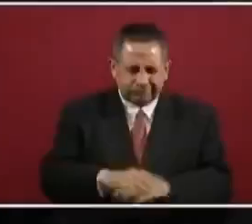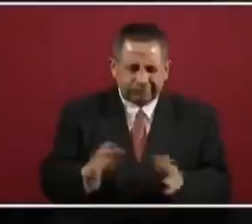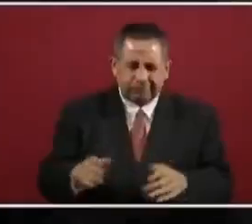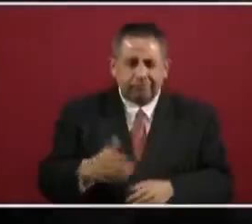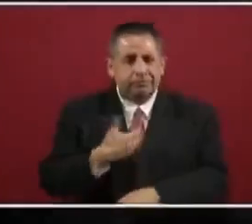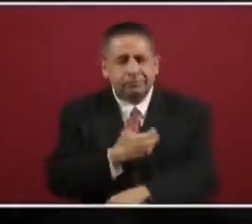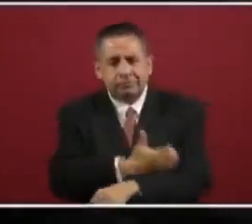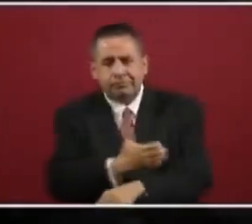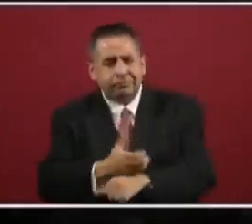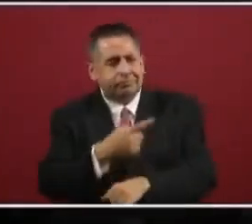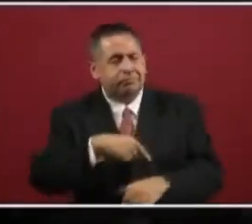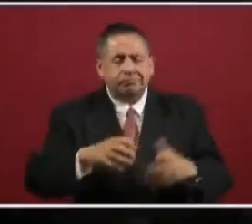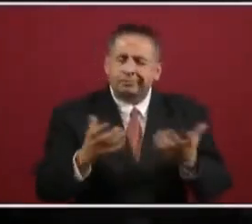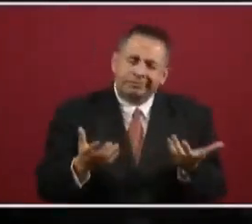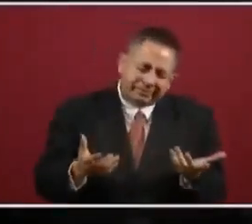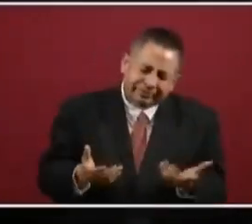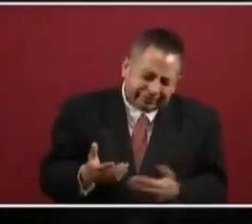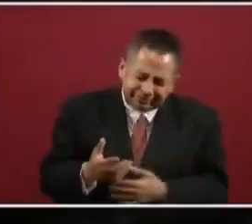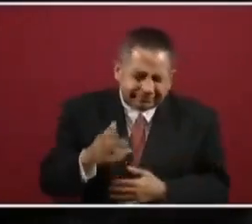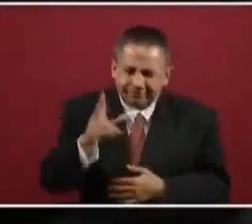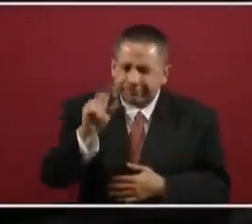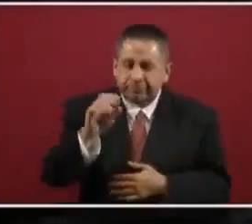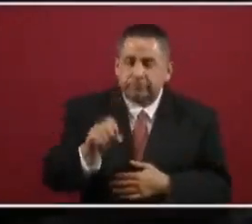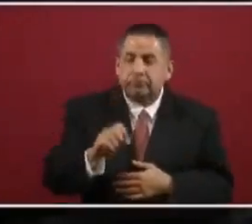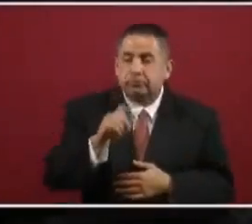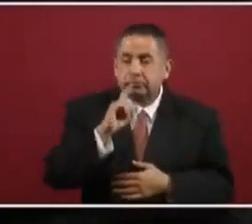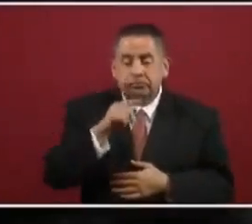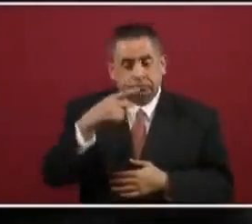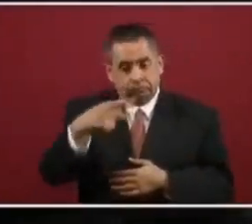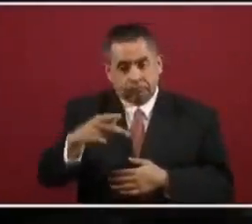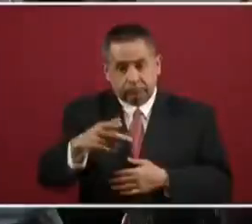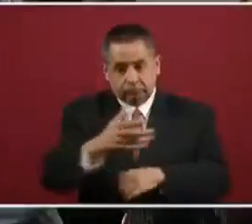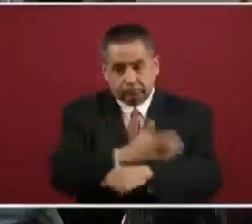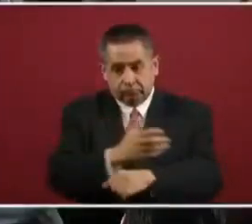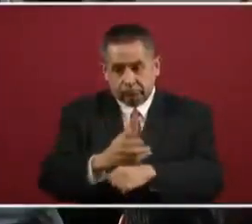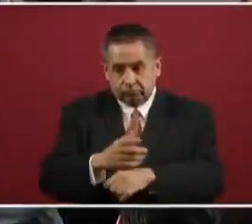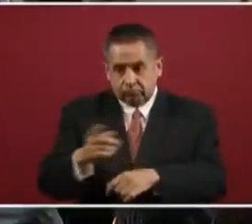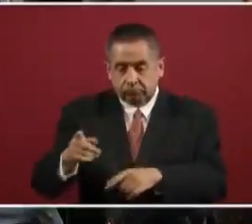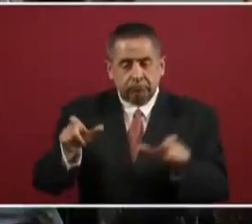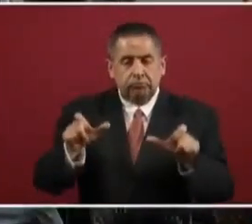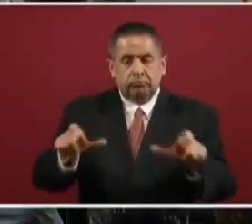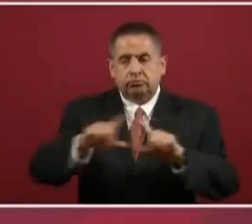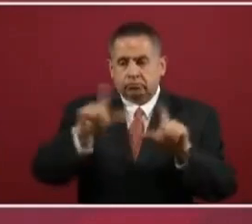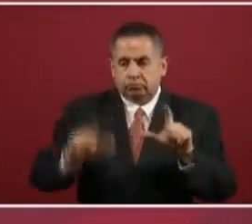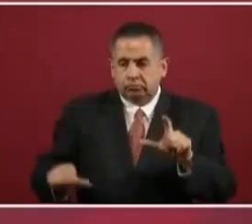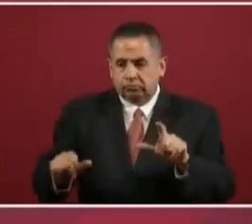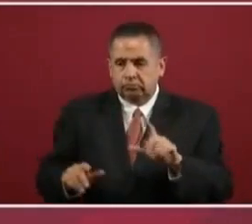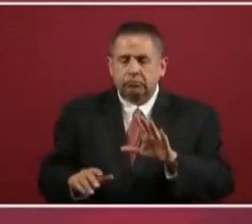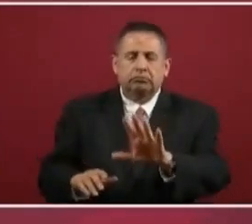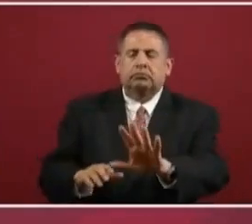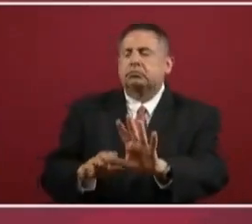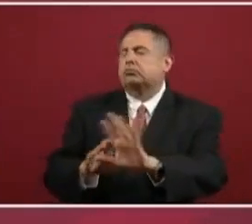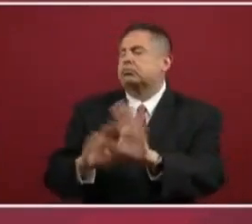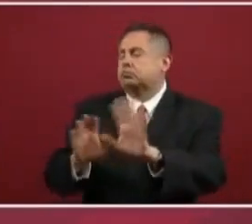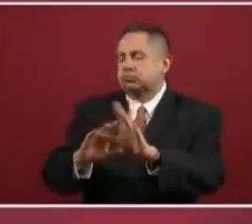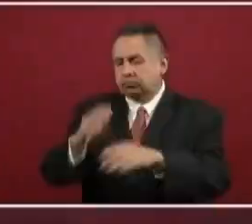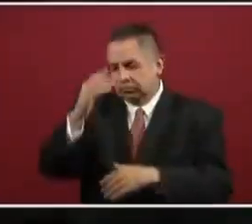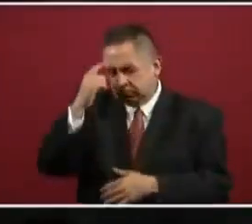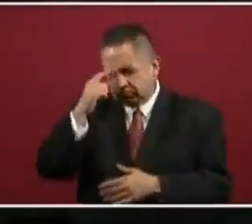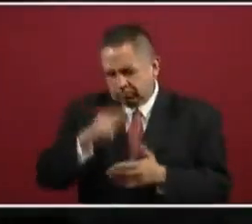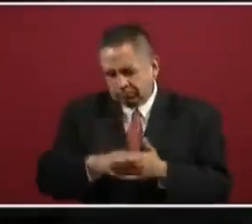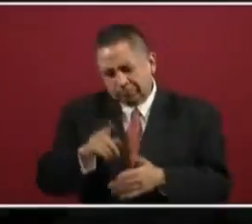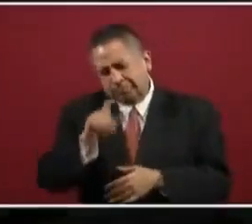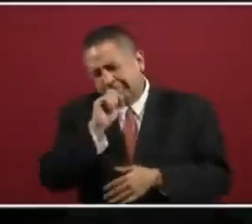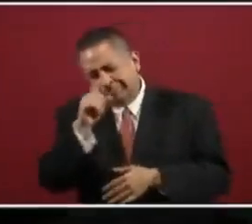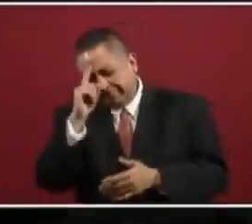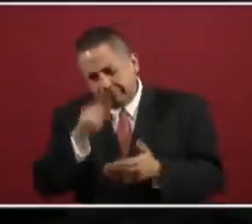Son compañeros nuestros por eso no es cierto Ah tú dices yo pensaba que hablabas de la guardia no no no no creo